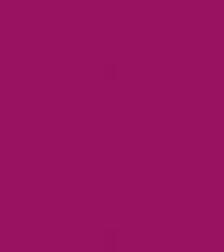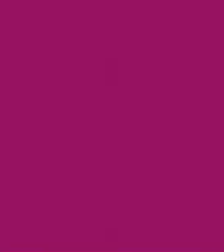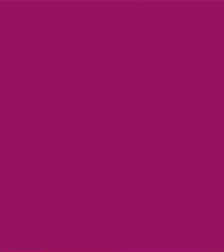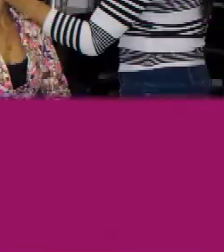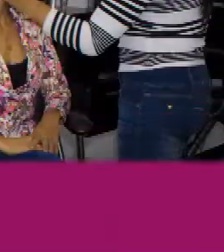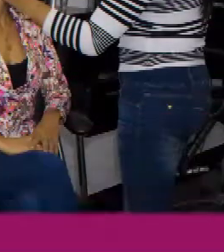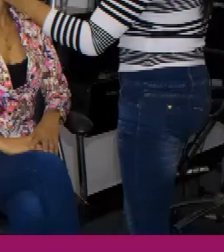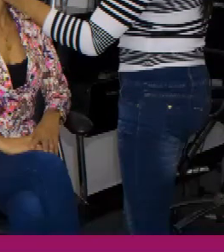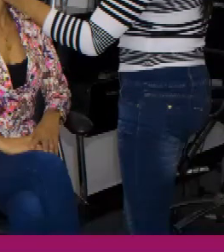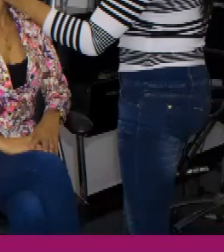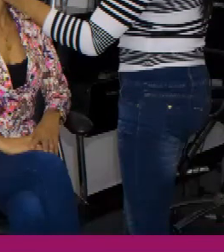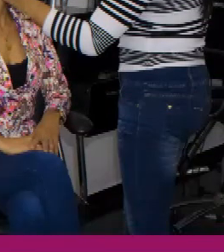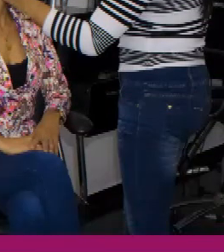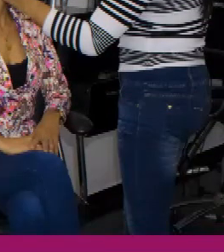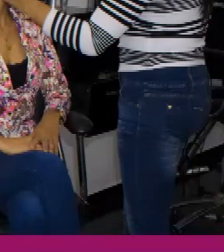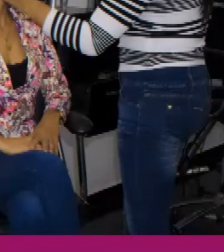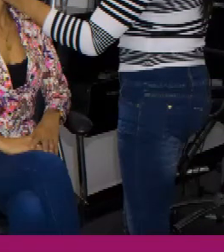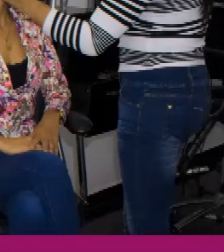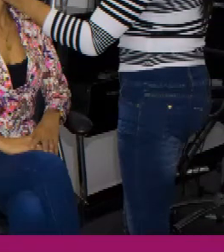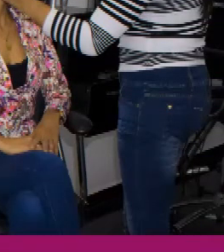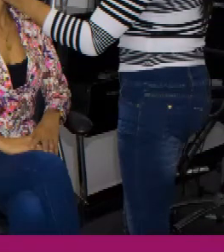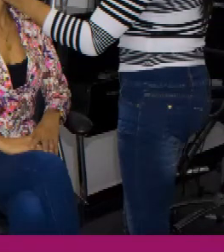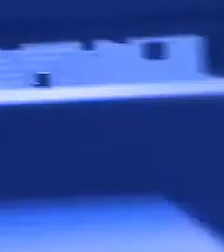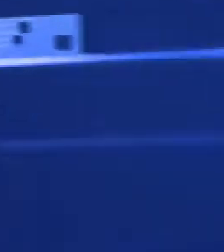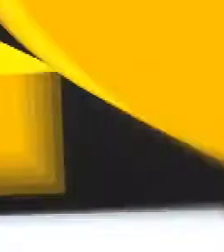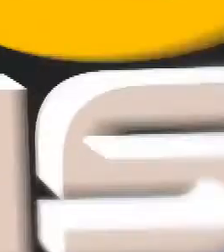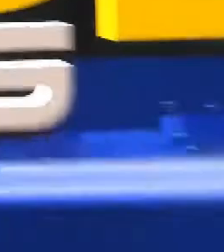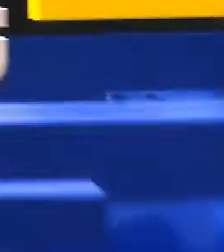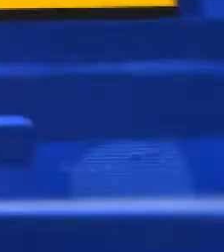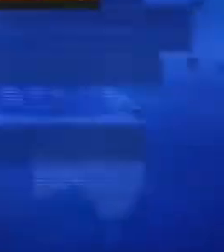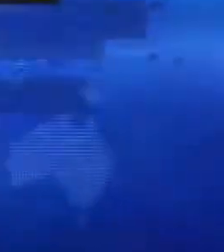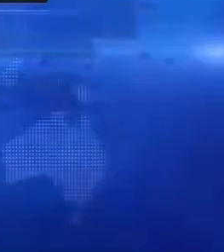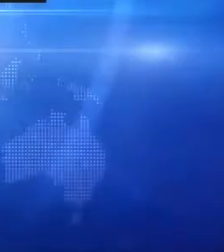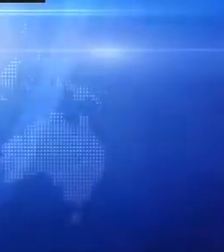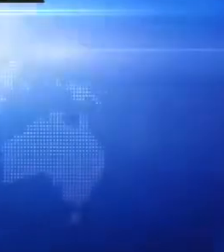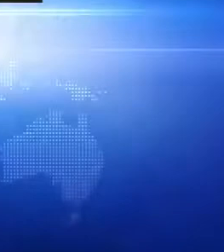imagen, belleza y estilo en un solo lugar.